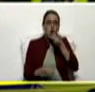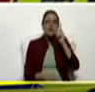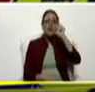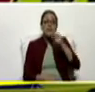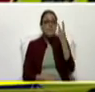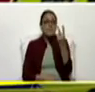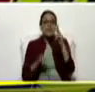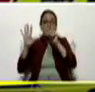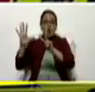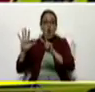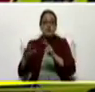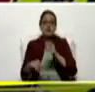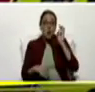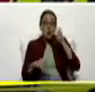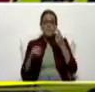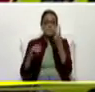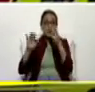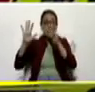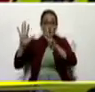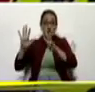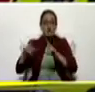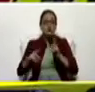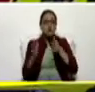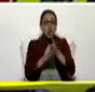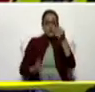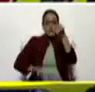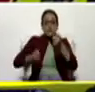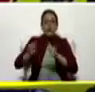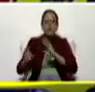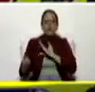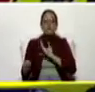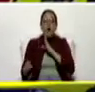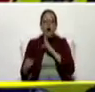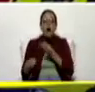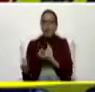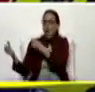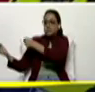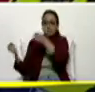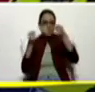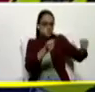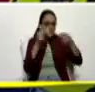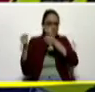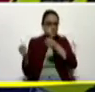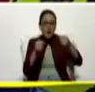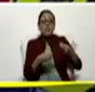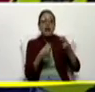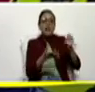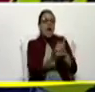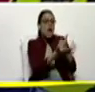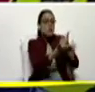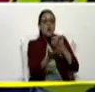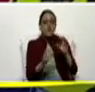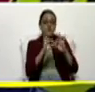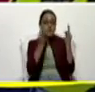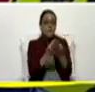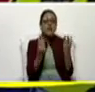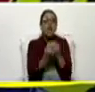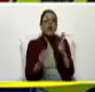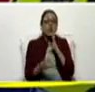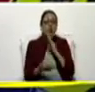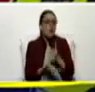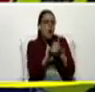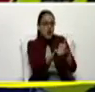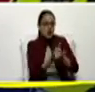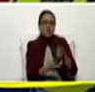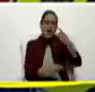agua potable para cada una de las familias para que que además de las limpiezas que estamos llevando para restituir a la normalidad